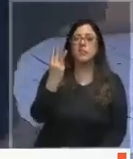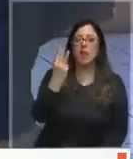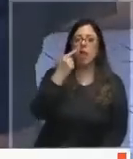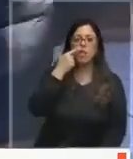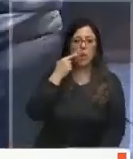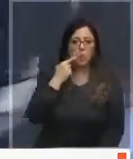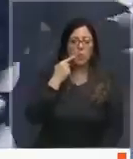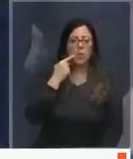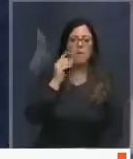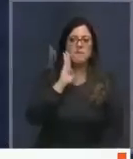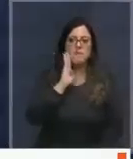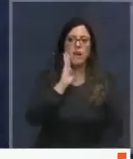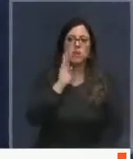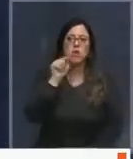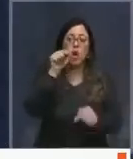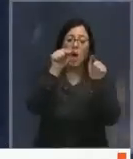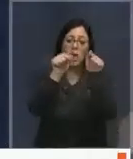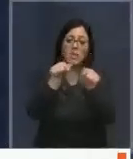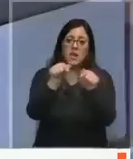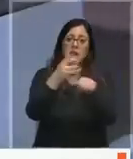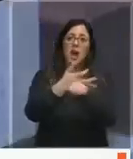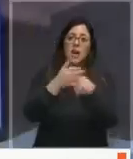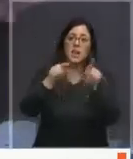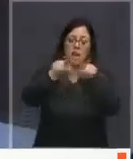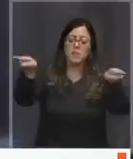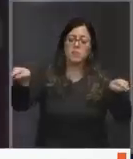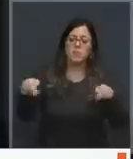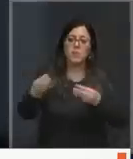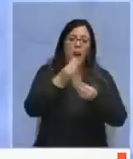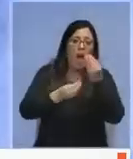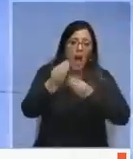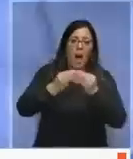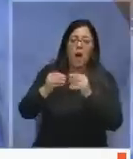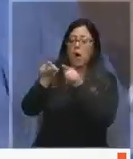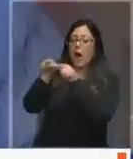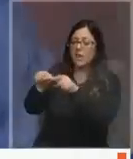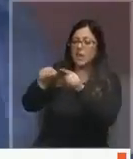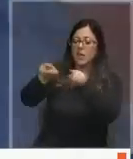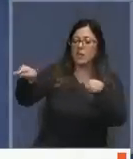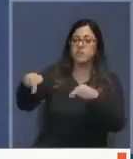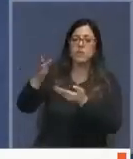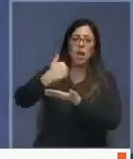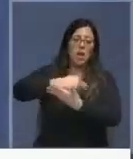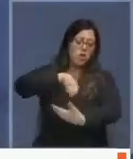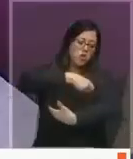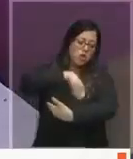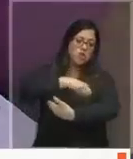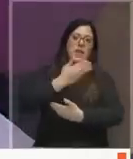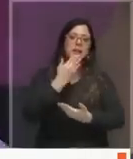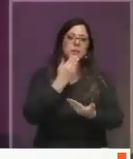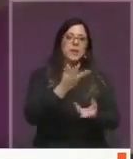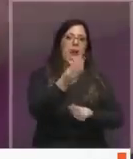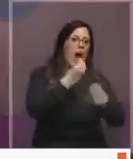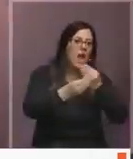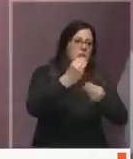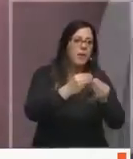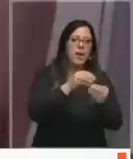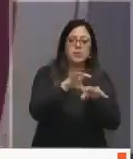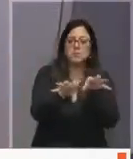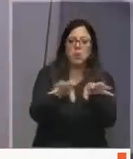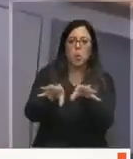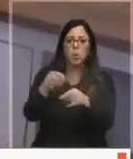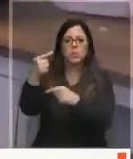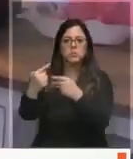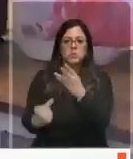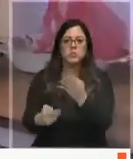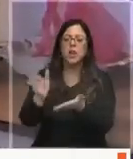tenemos provisoriamente un comedor, aquí está la cocina, sí, ahí tenemos los alimentos. ¿Se